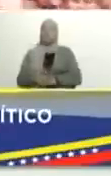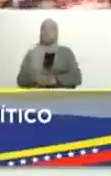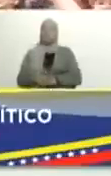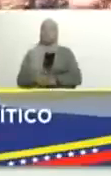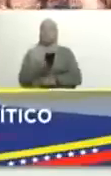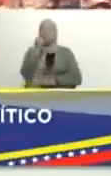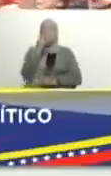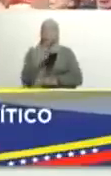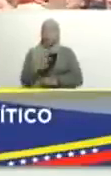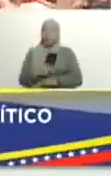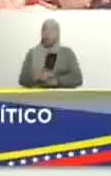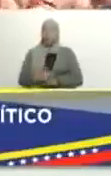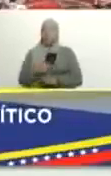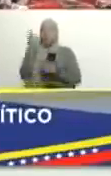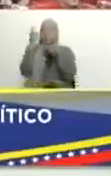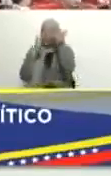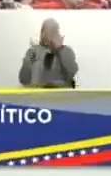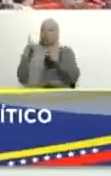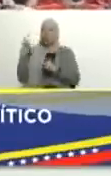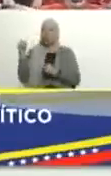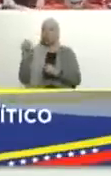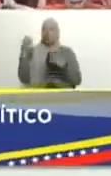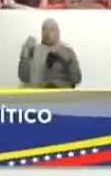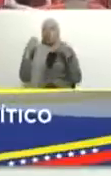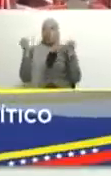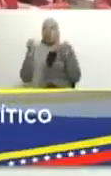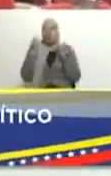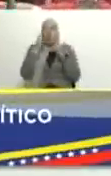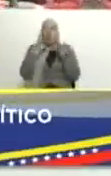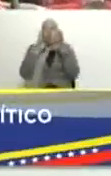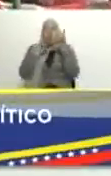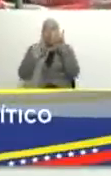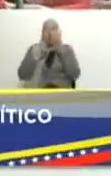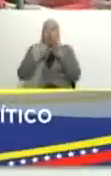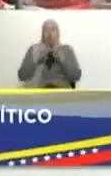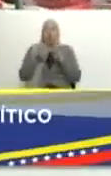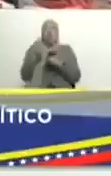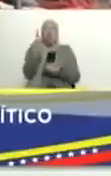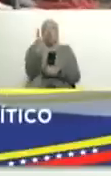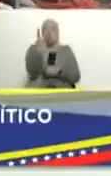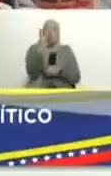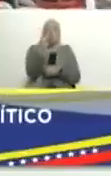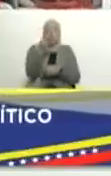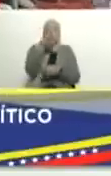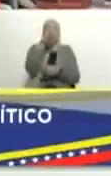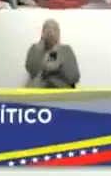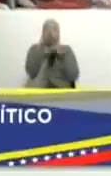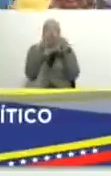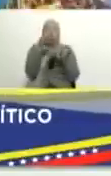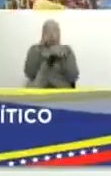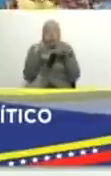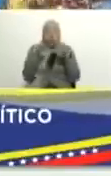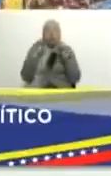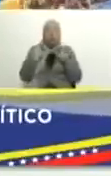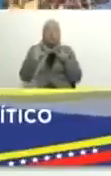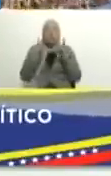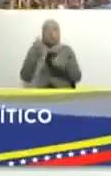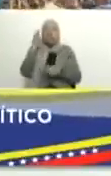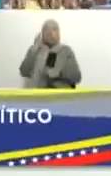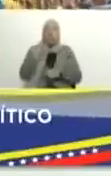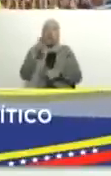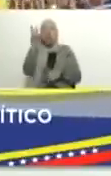Bueno, Chávez se fue empapado, mojado. Luego de haber hablado 2 horas... recorrido la avenida Bolívar, la